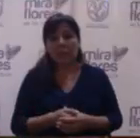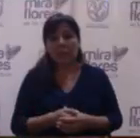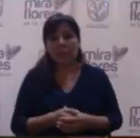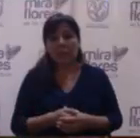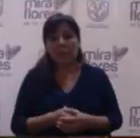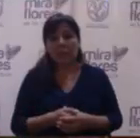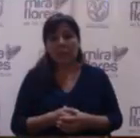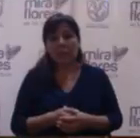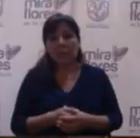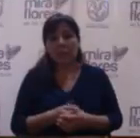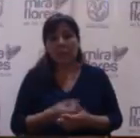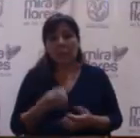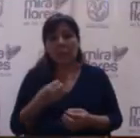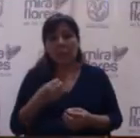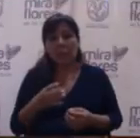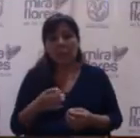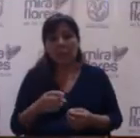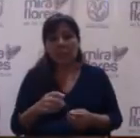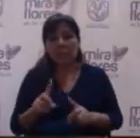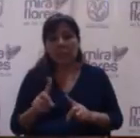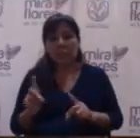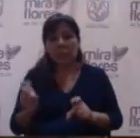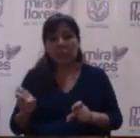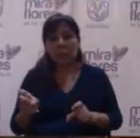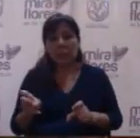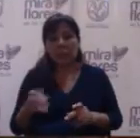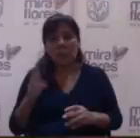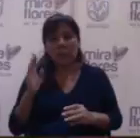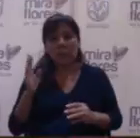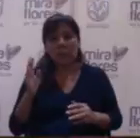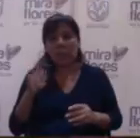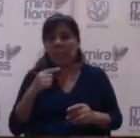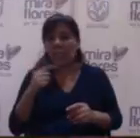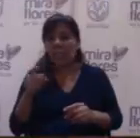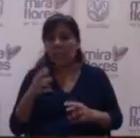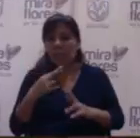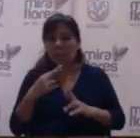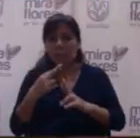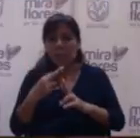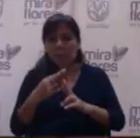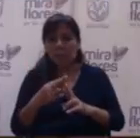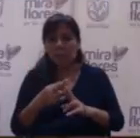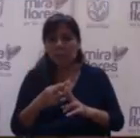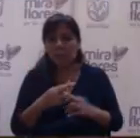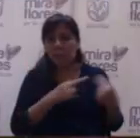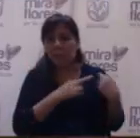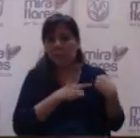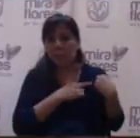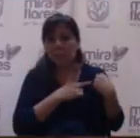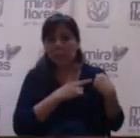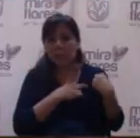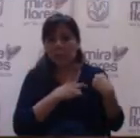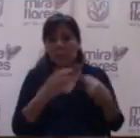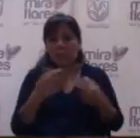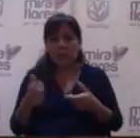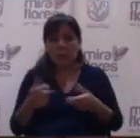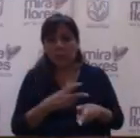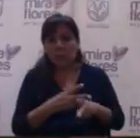Como decía, una pregunta al coronel, si es que es responsabilidad de Seguridad